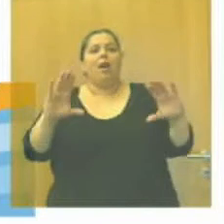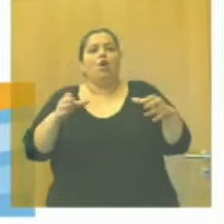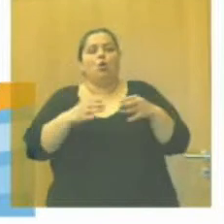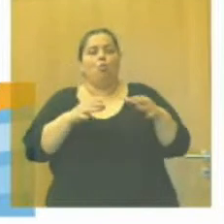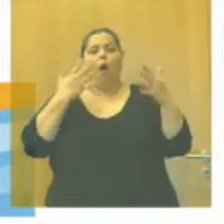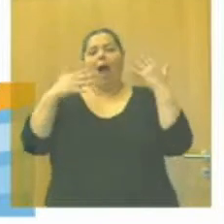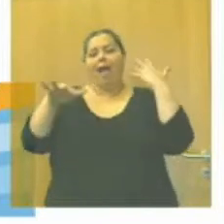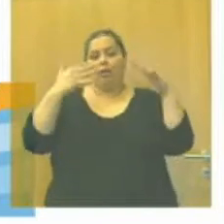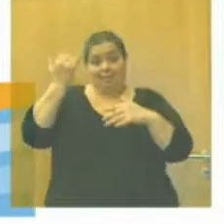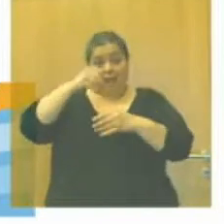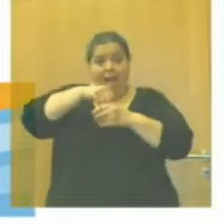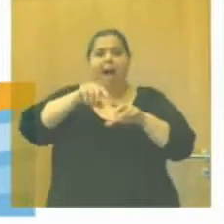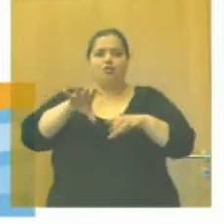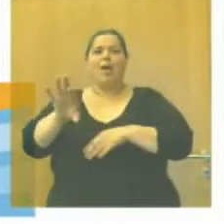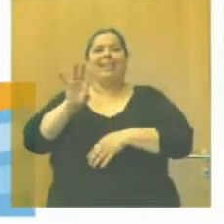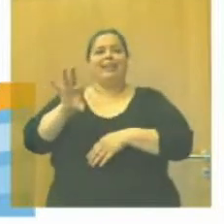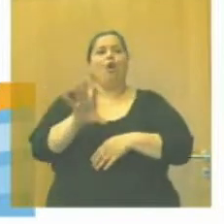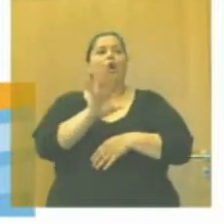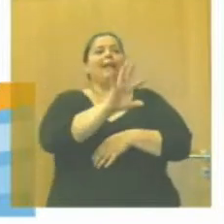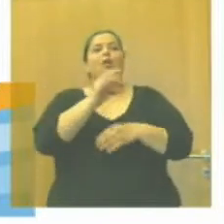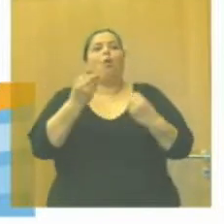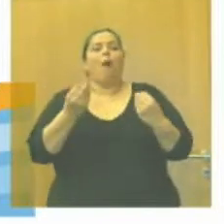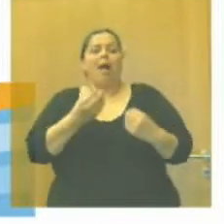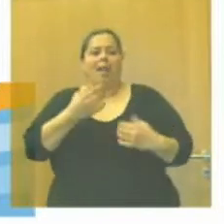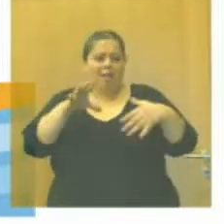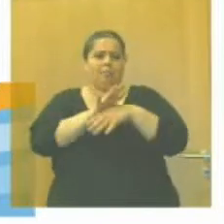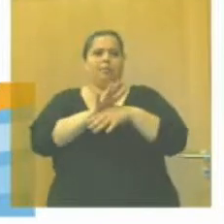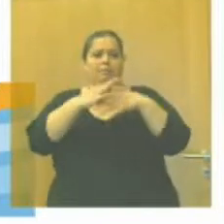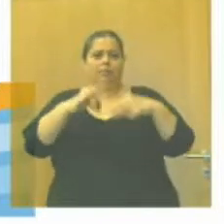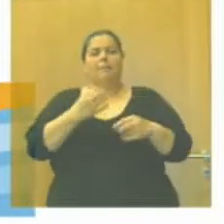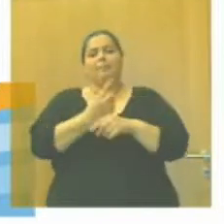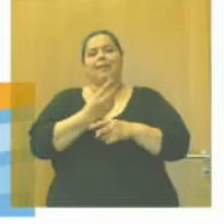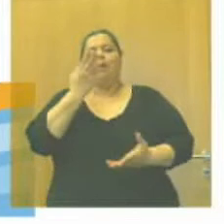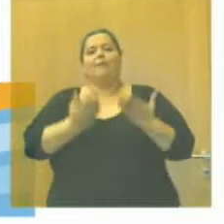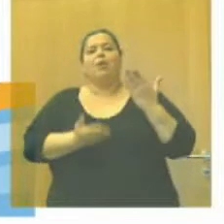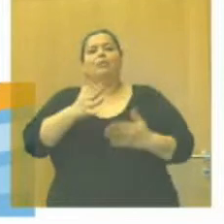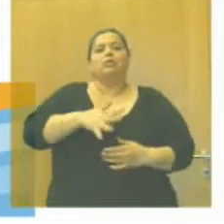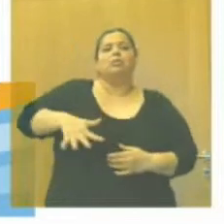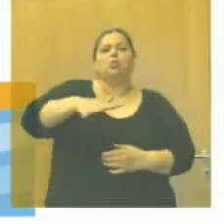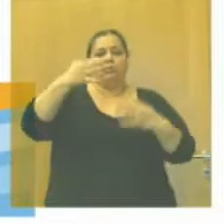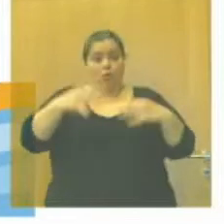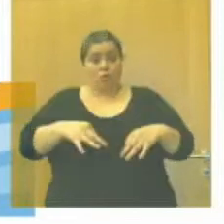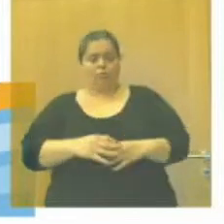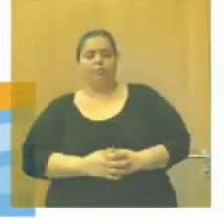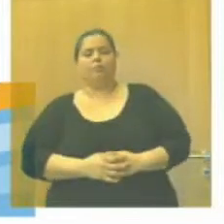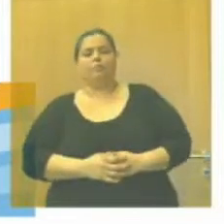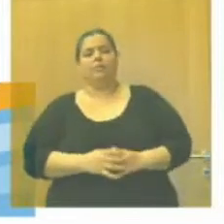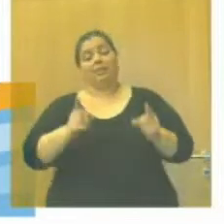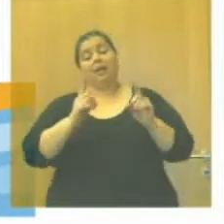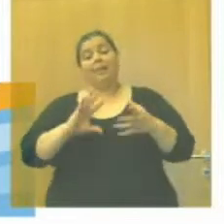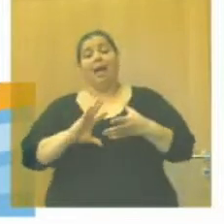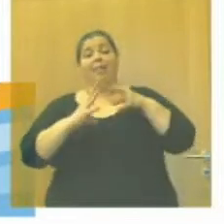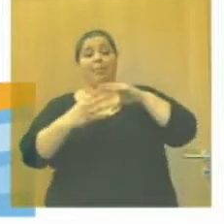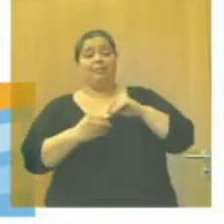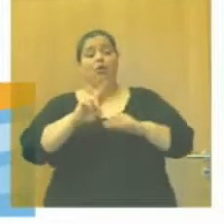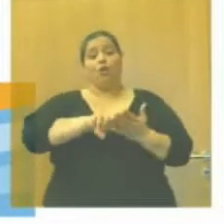están en el enfoque. Entonces es muy importante evaluar, ¿no?, la situación y el contexto. La adaptación o